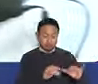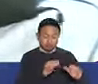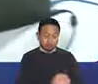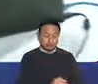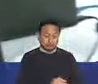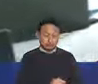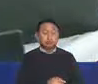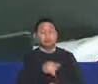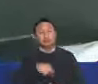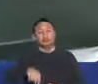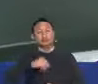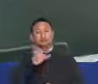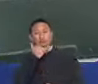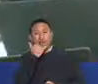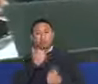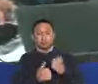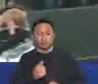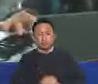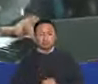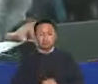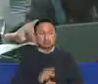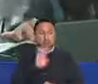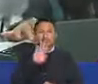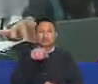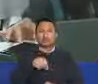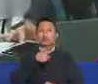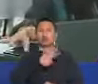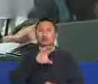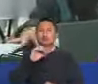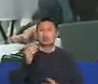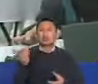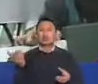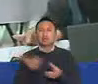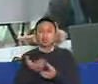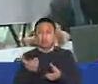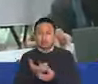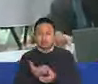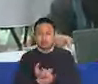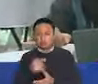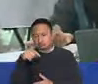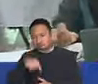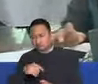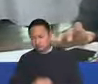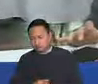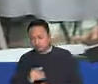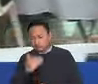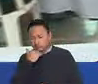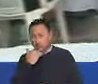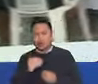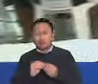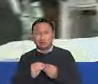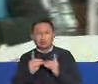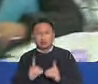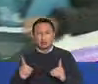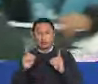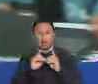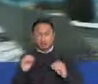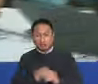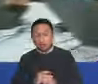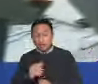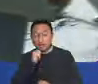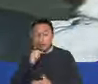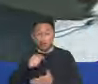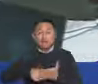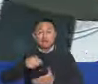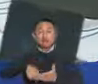referente a inconsistencia refiere a 4.400 actas, más o menos, que presentan inconsistencias numéricas o la falta de firma de los